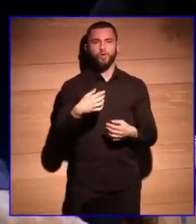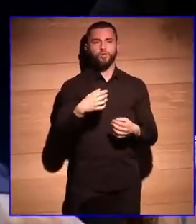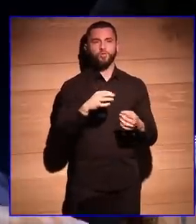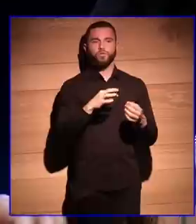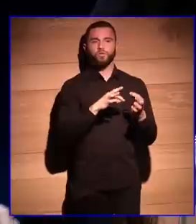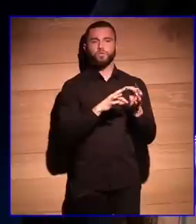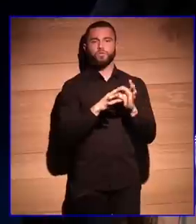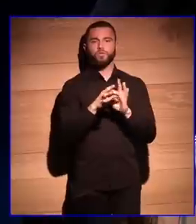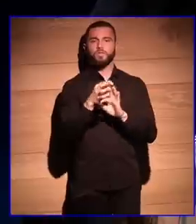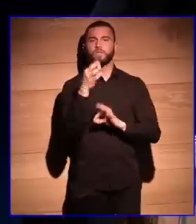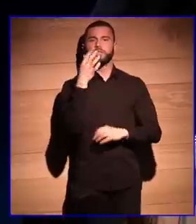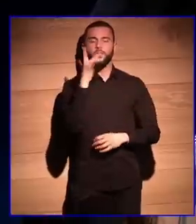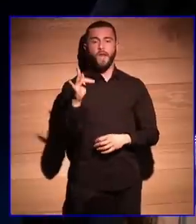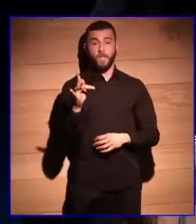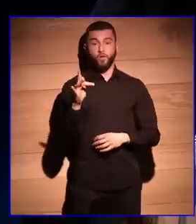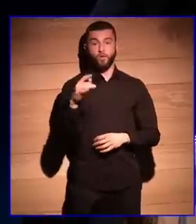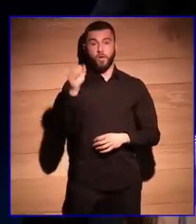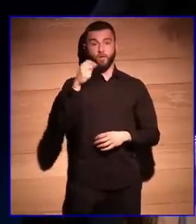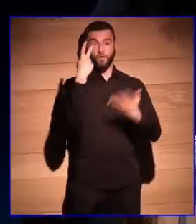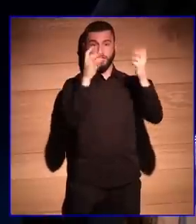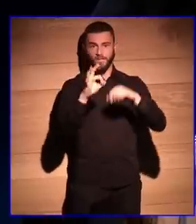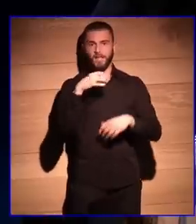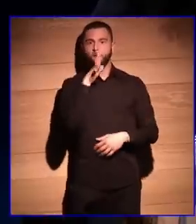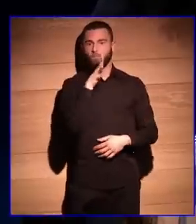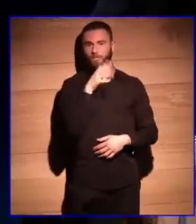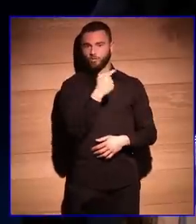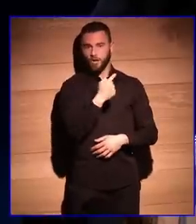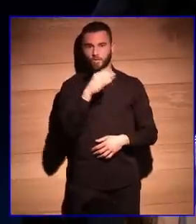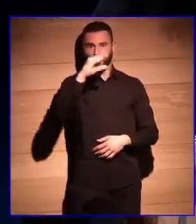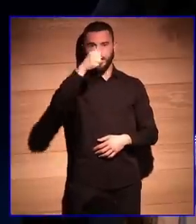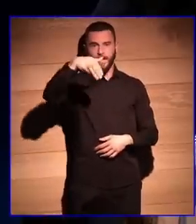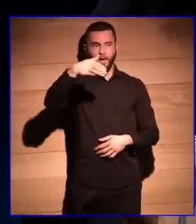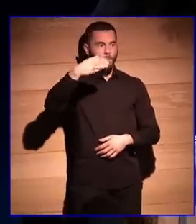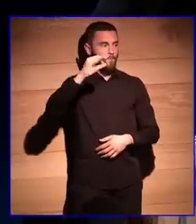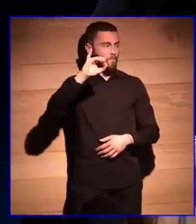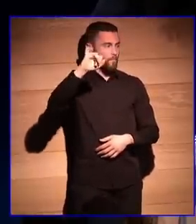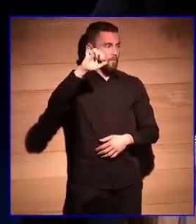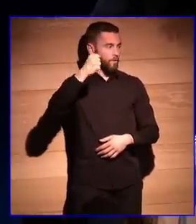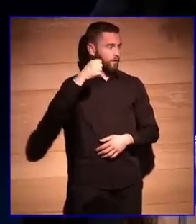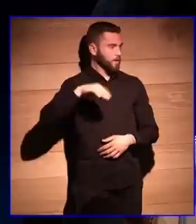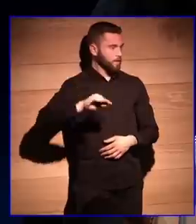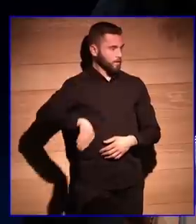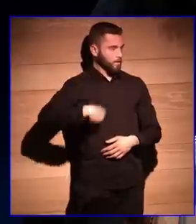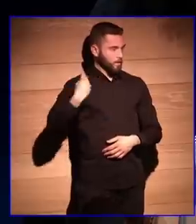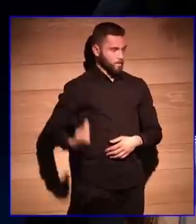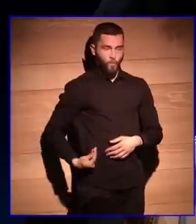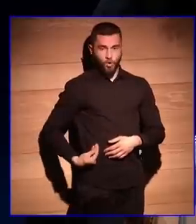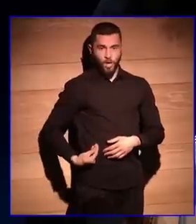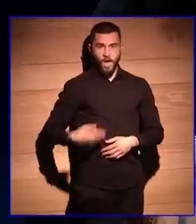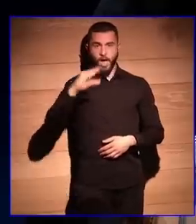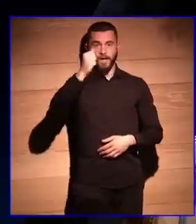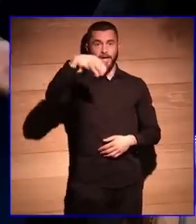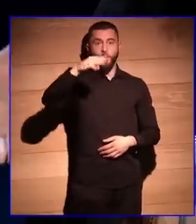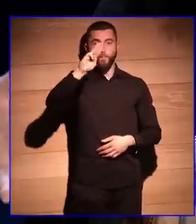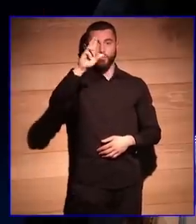rojos. Y esto es del año 70 y es impresionante. O sea, el Camboya, ¿cómo se llama? Campuchea se llamaba.